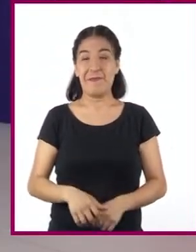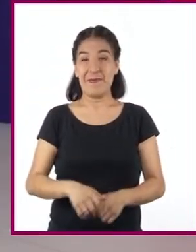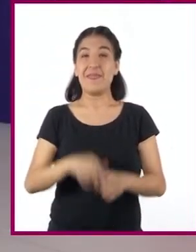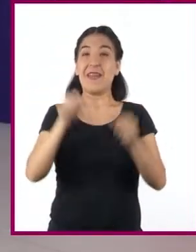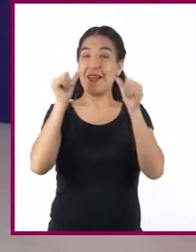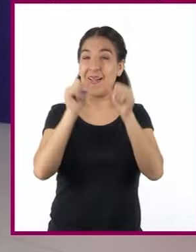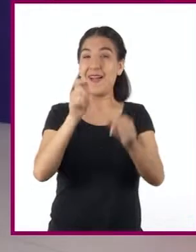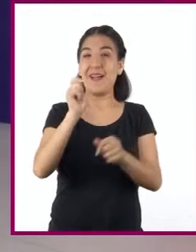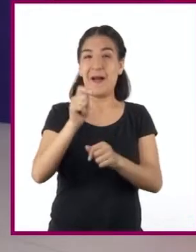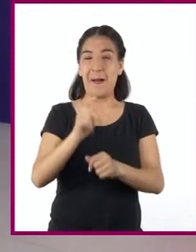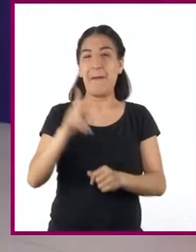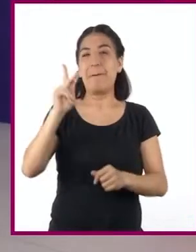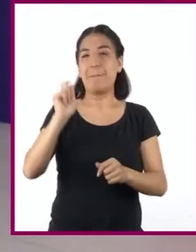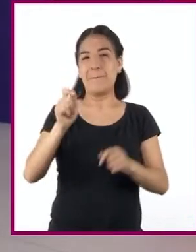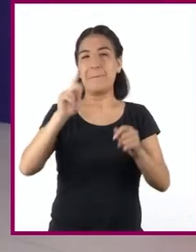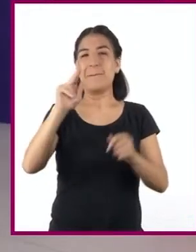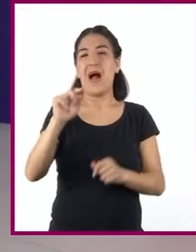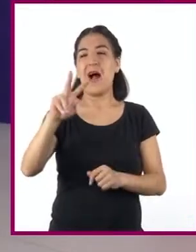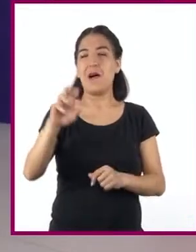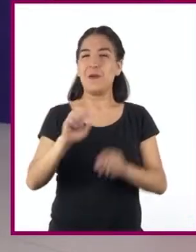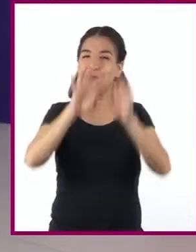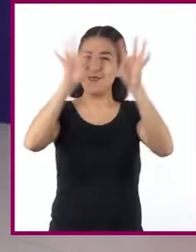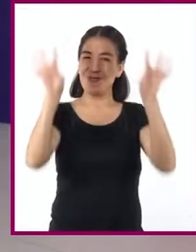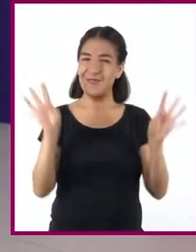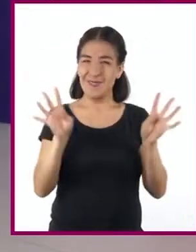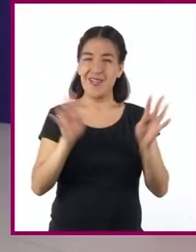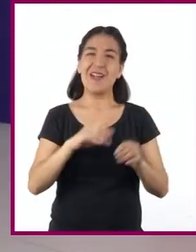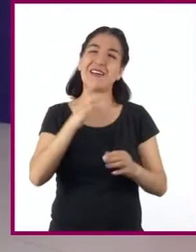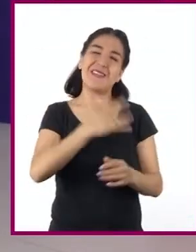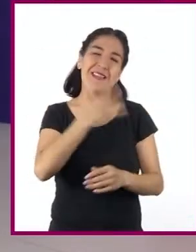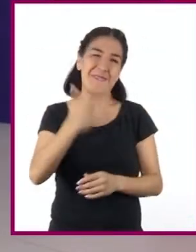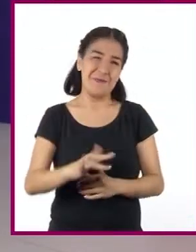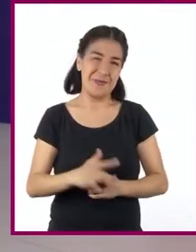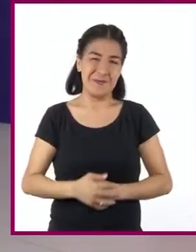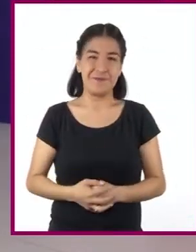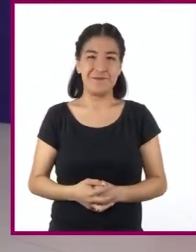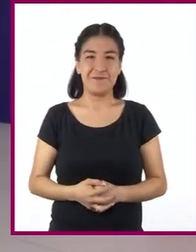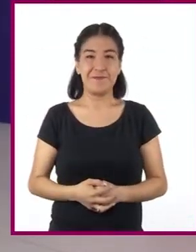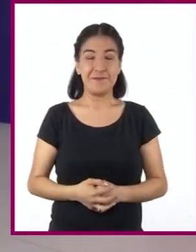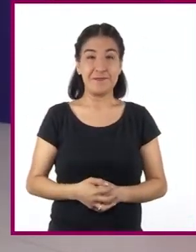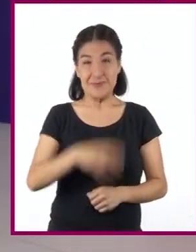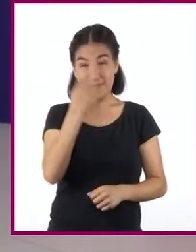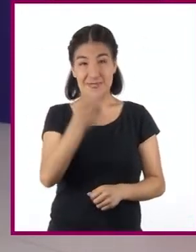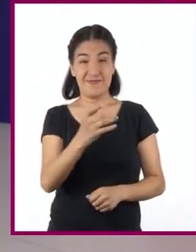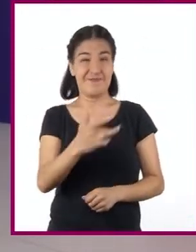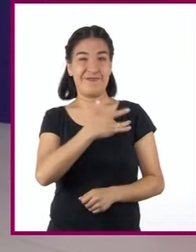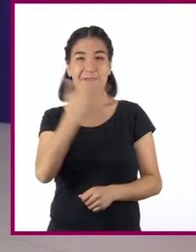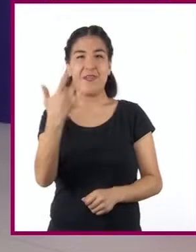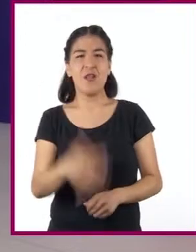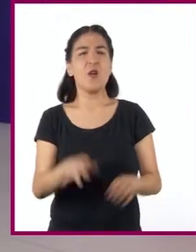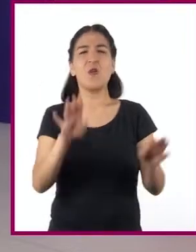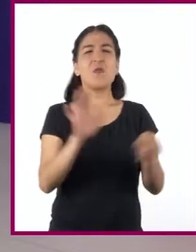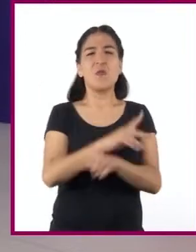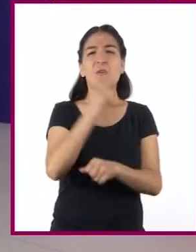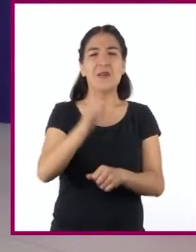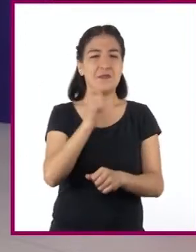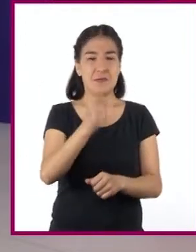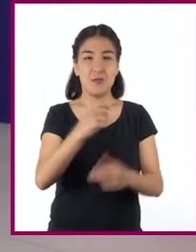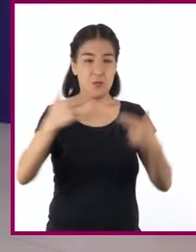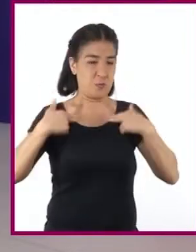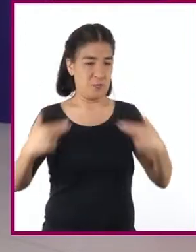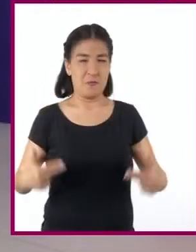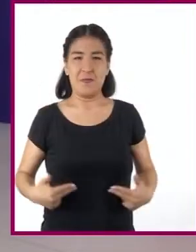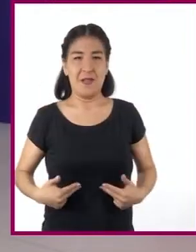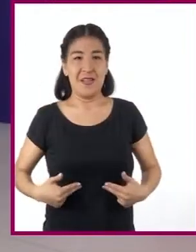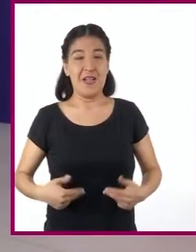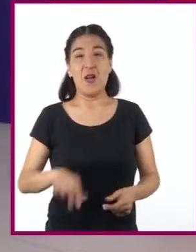Atentamente, un pavo romántico. Déjeme decirle que el romance solo se presenta en la especie humana. En